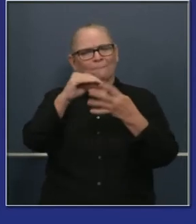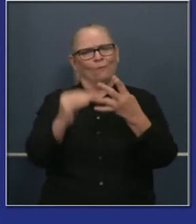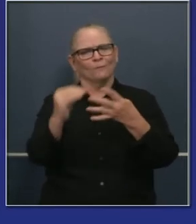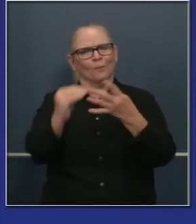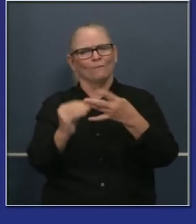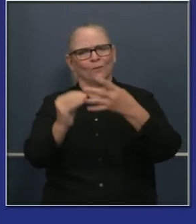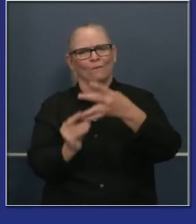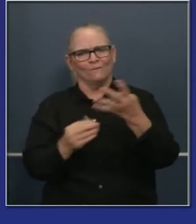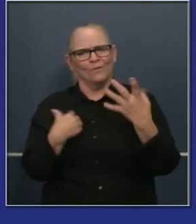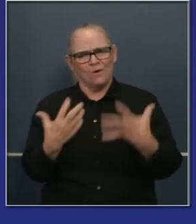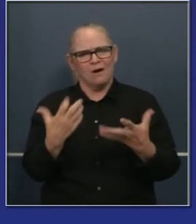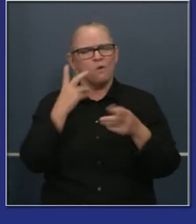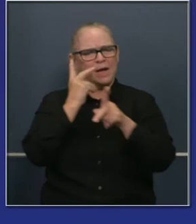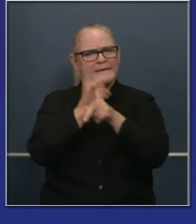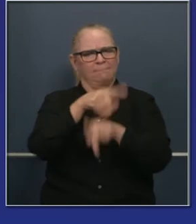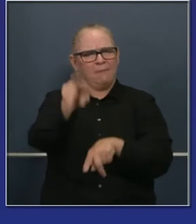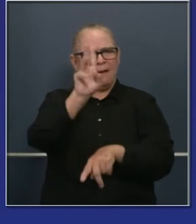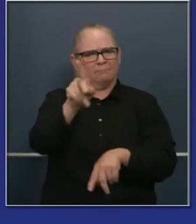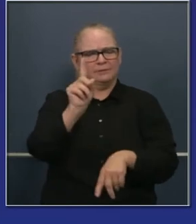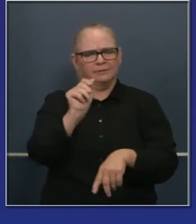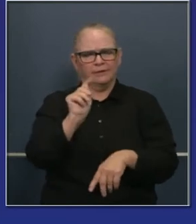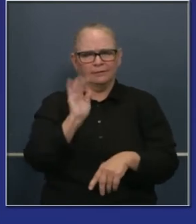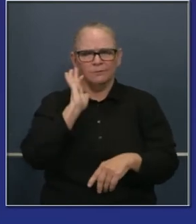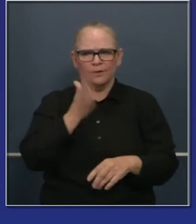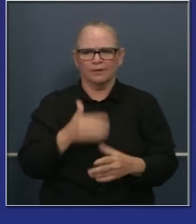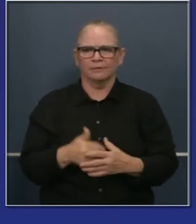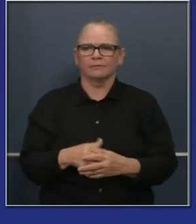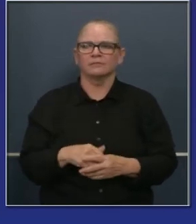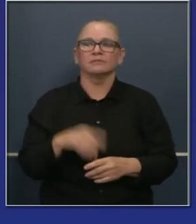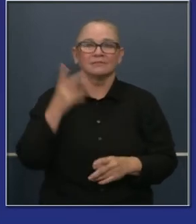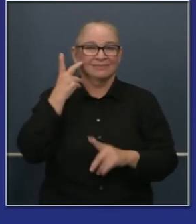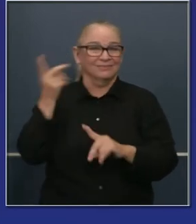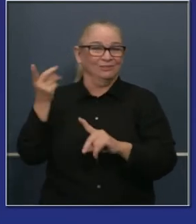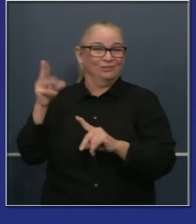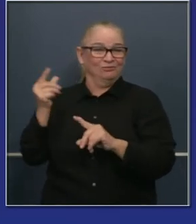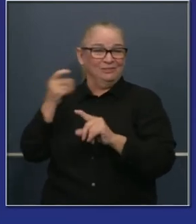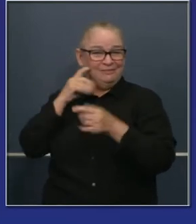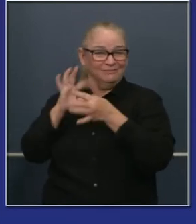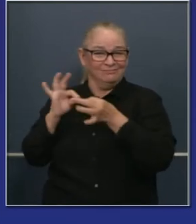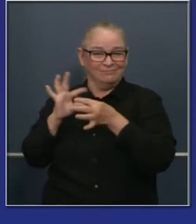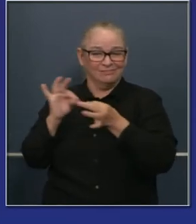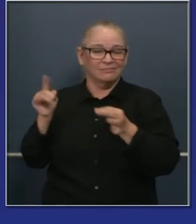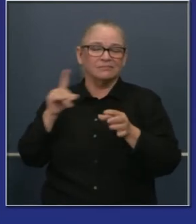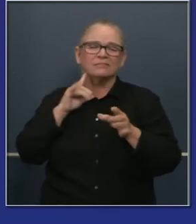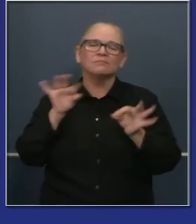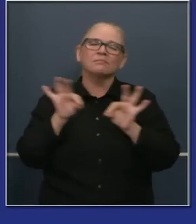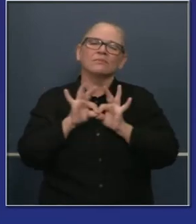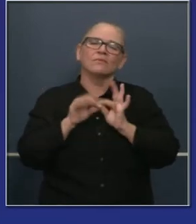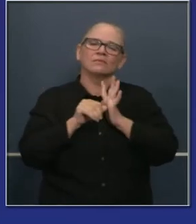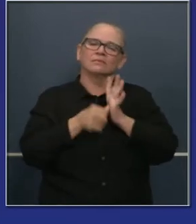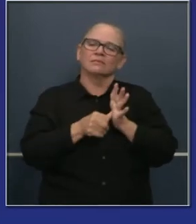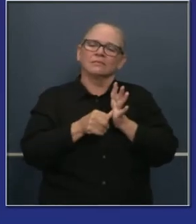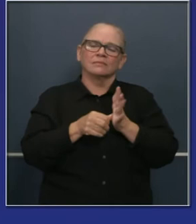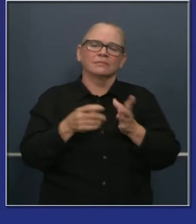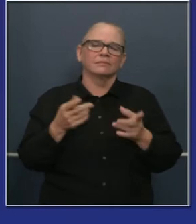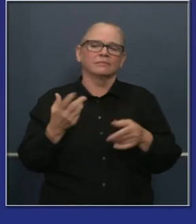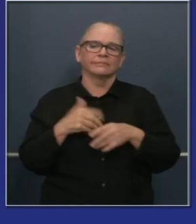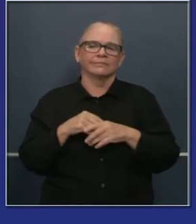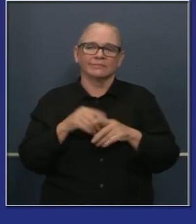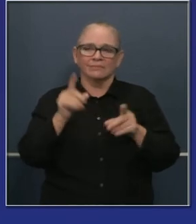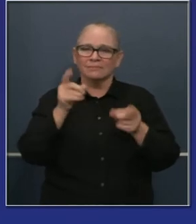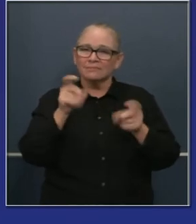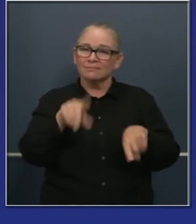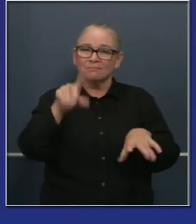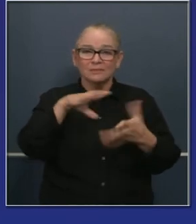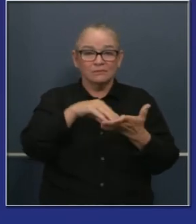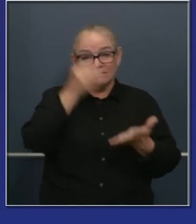y les daremos más claridad a dónde nos dirigimos pero como dijo el doctor galli es fundamental que aprendamos las lecciones